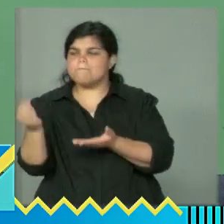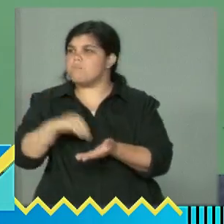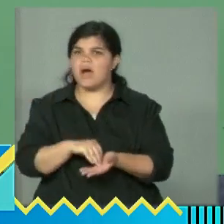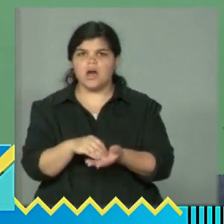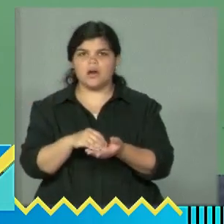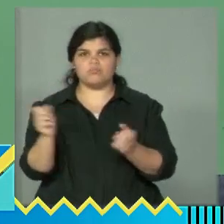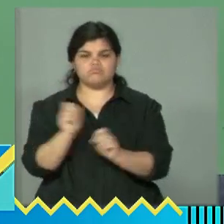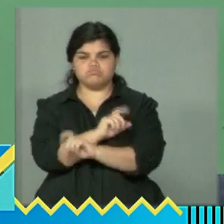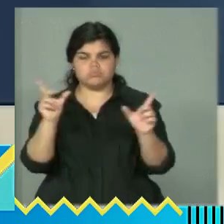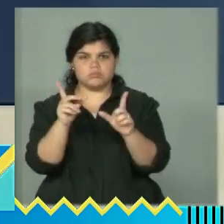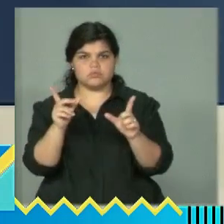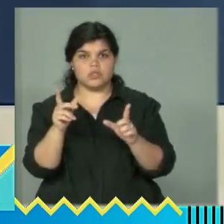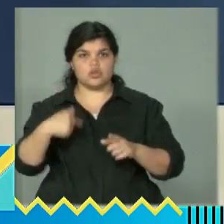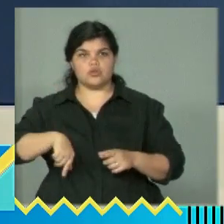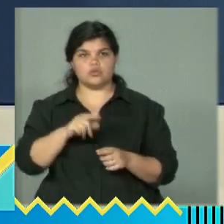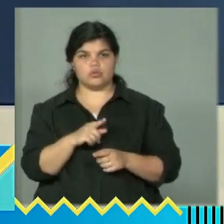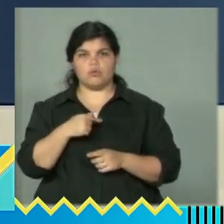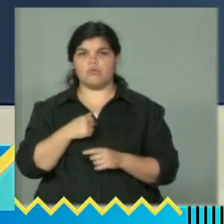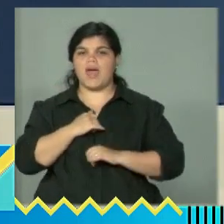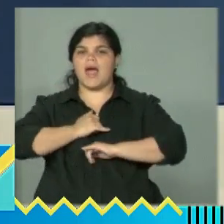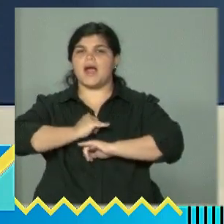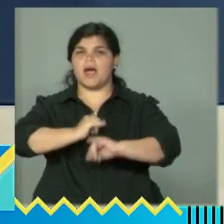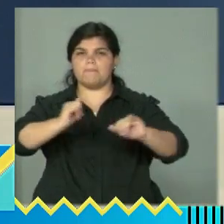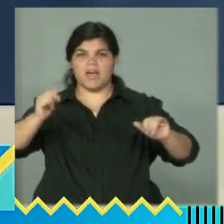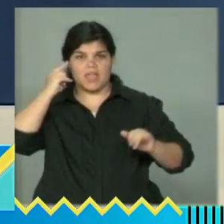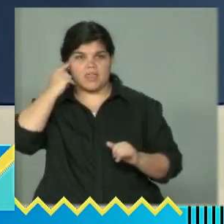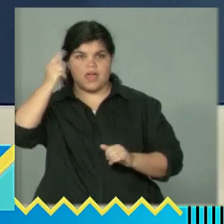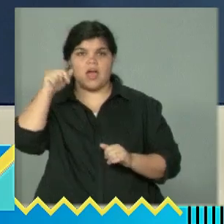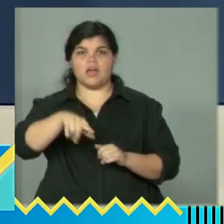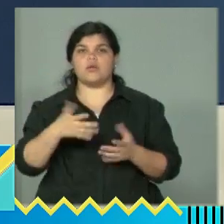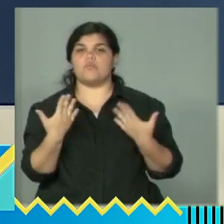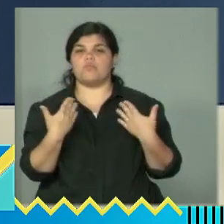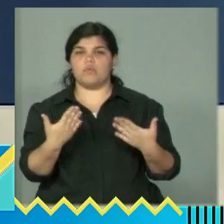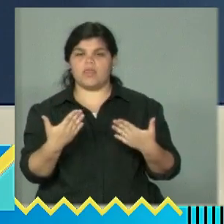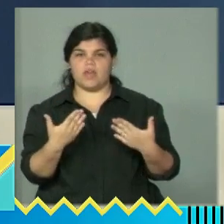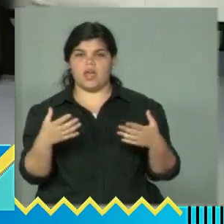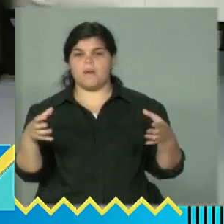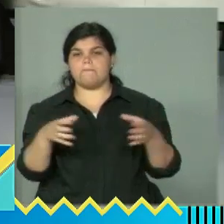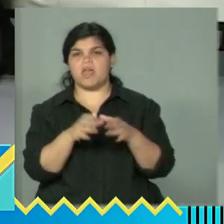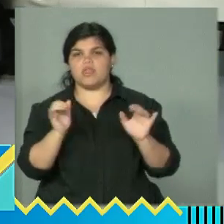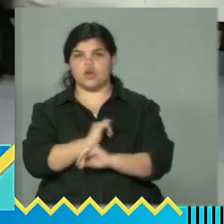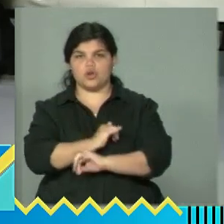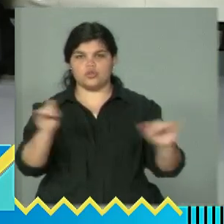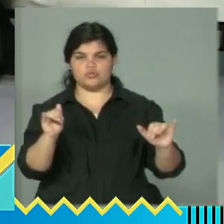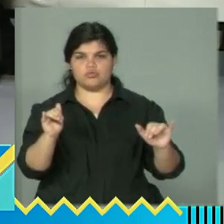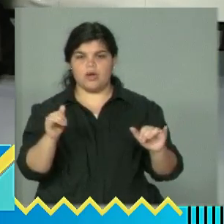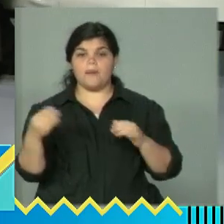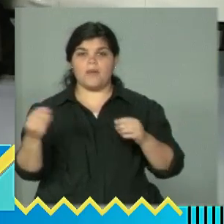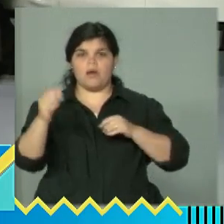resalte más. Entonces empezamos a idear una campaña donde podemos usar los medios de comunicación a nivel masivo para atraer a la